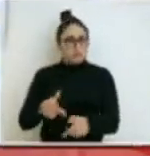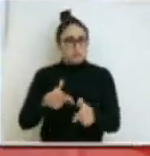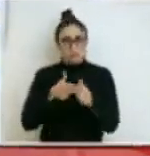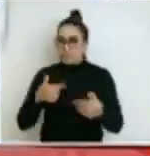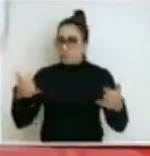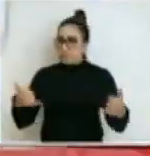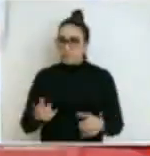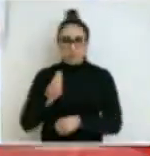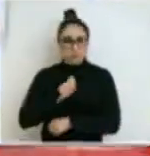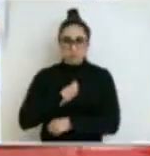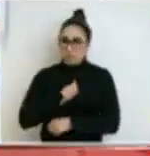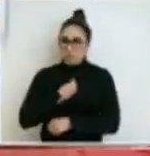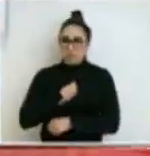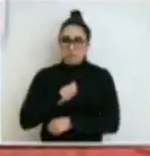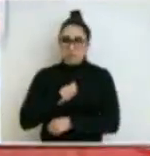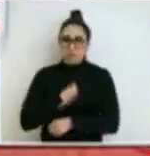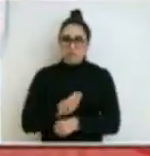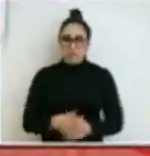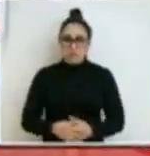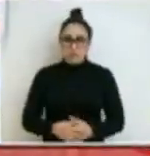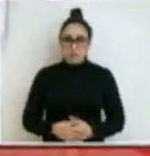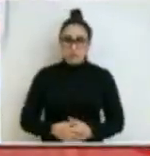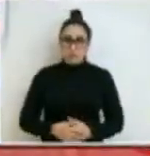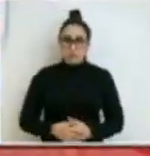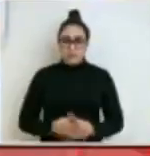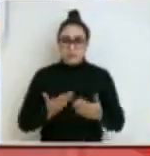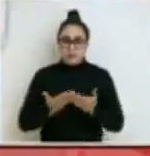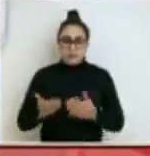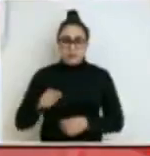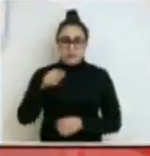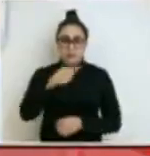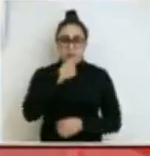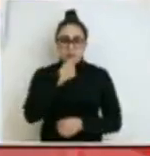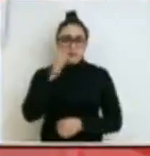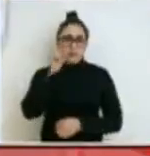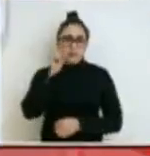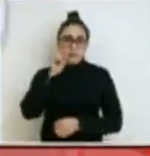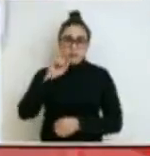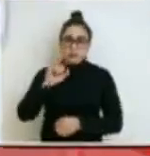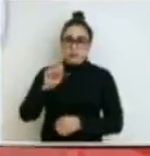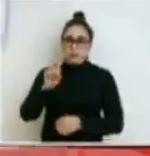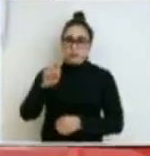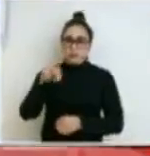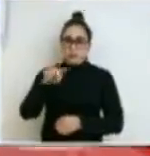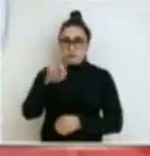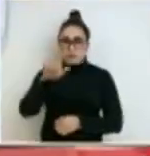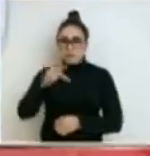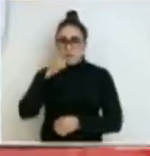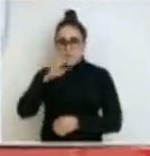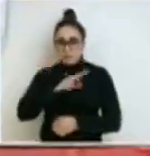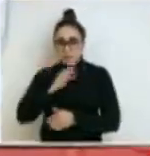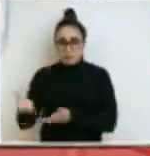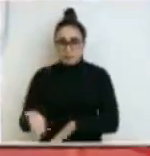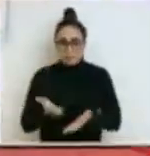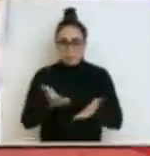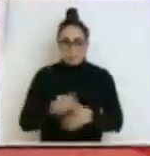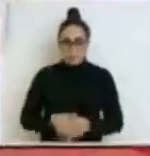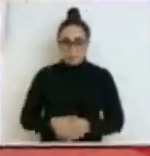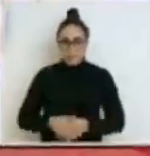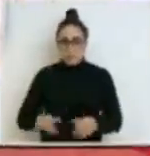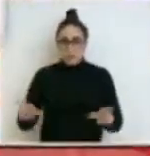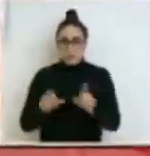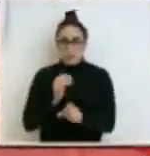palabra el senador. ¡Resistencia! Insunza, y solo diría que hemos escuchado